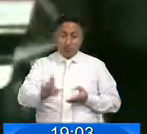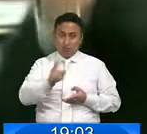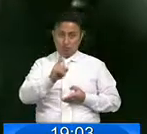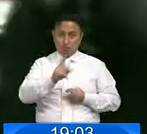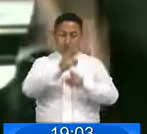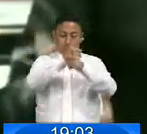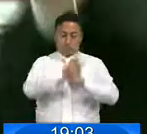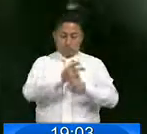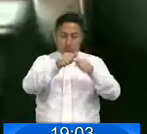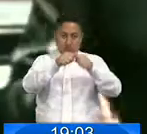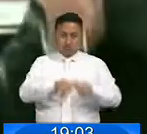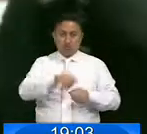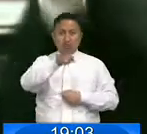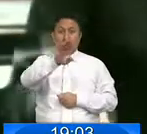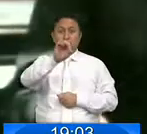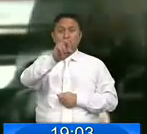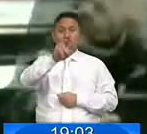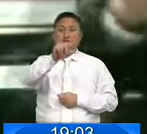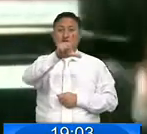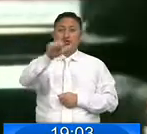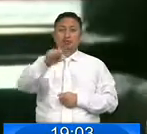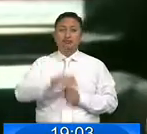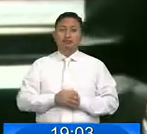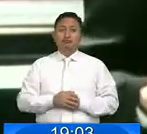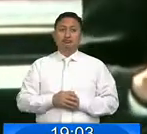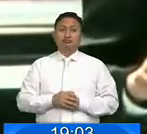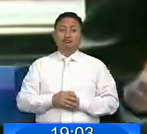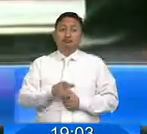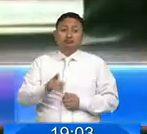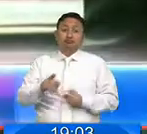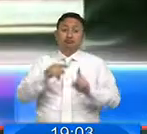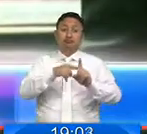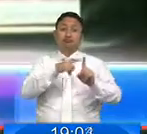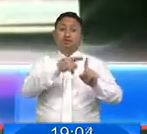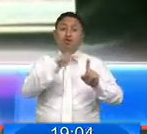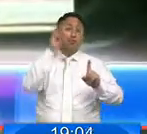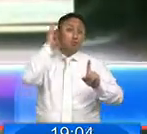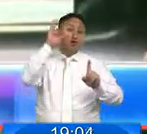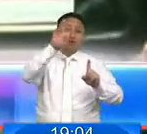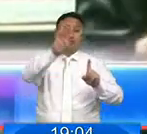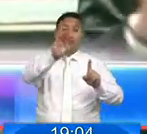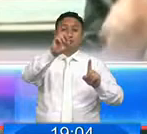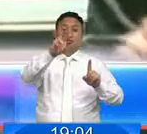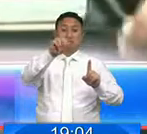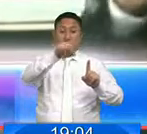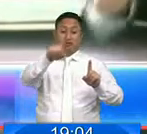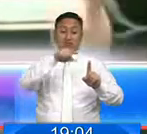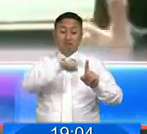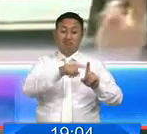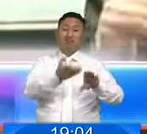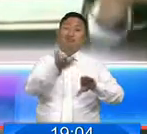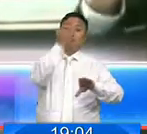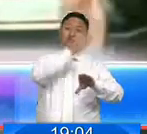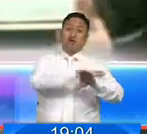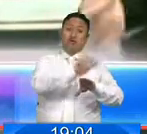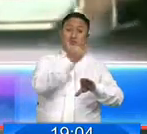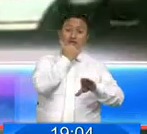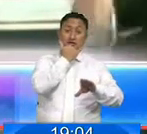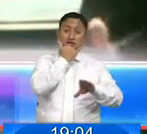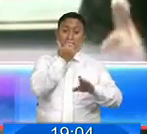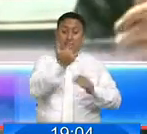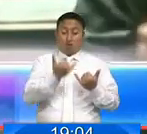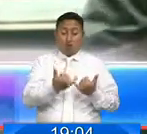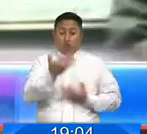de la señora Viviana Bonilla. Si la señora Viviana Bonilla cometió este delito que se quiere